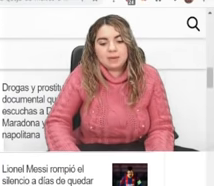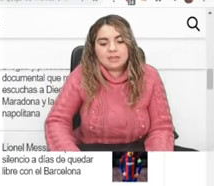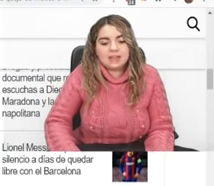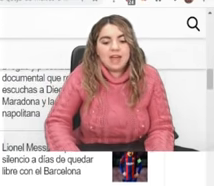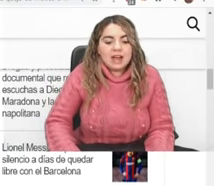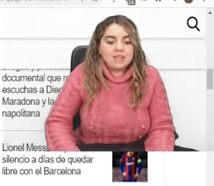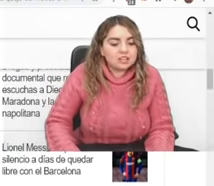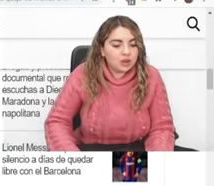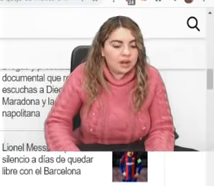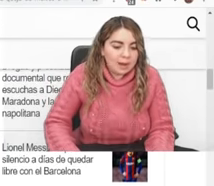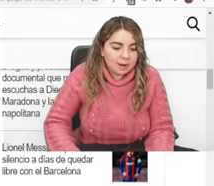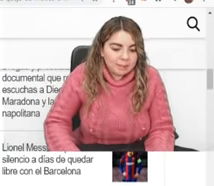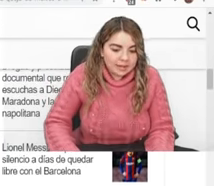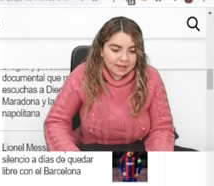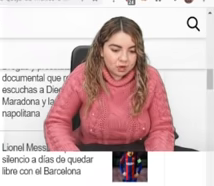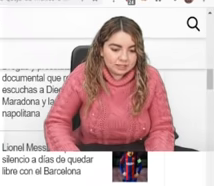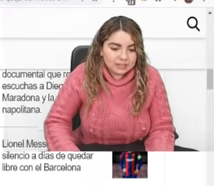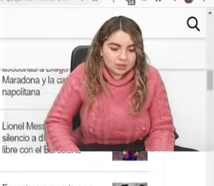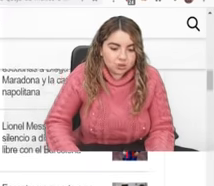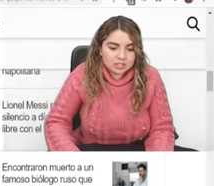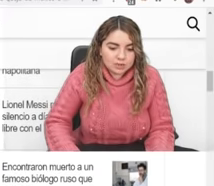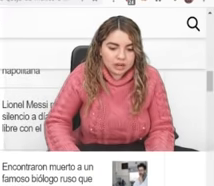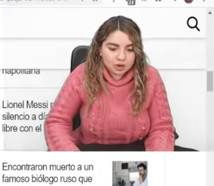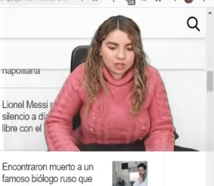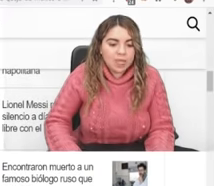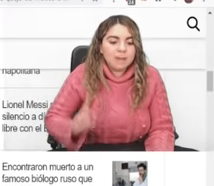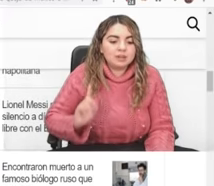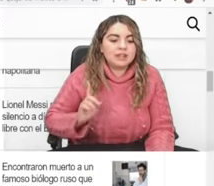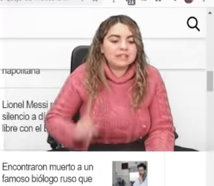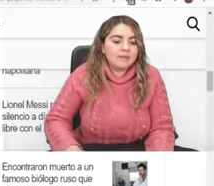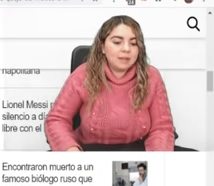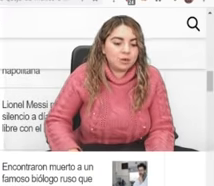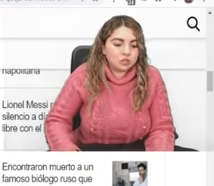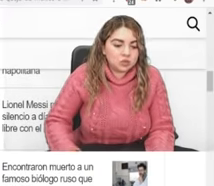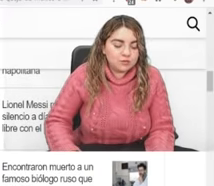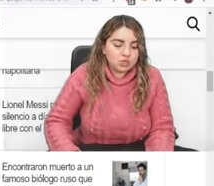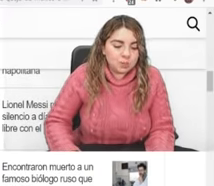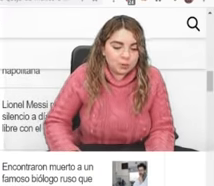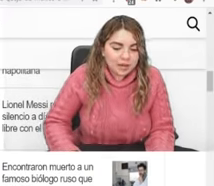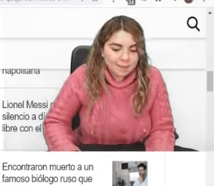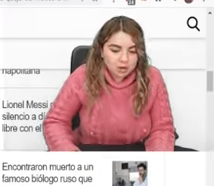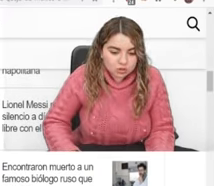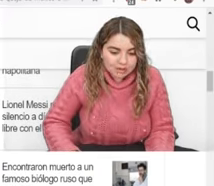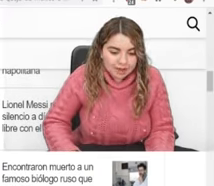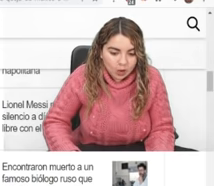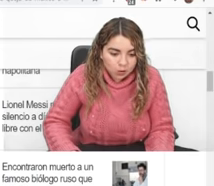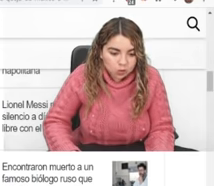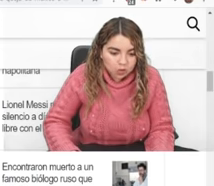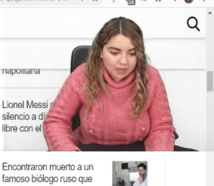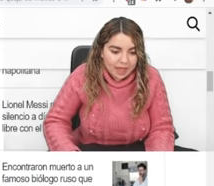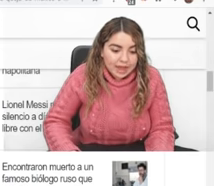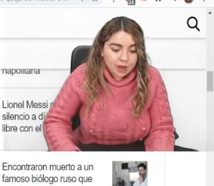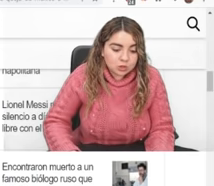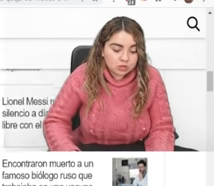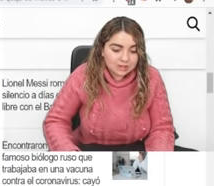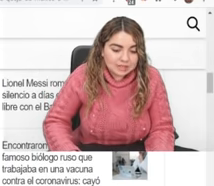Noticias MBS, la Dirección General para América del Norte tiene en sus archivos la nota, pero está reservada porque su difusión podría menoscabar la conducción